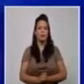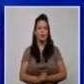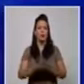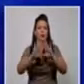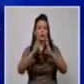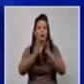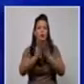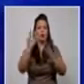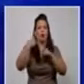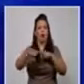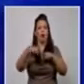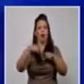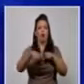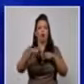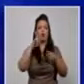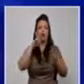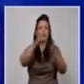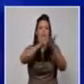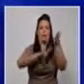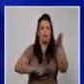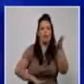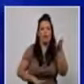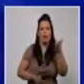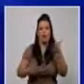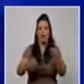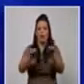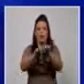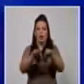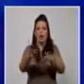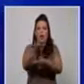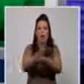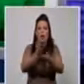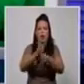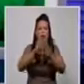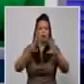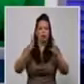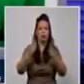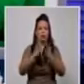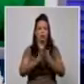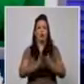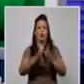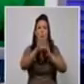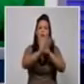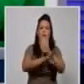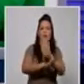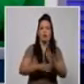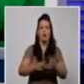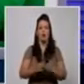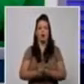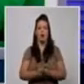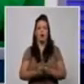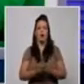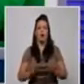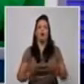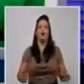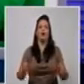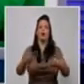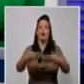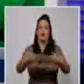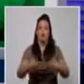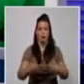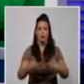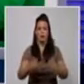diferentes artículos y diferentes medios de las medidas que se adoptan, de las restricciones.